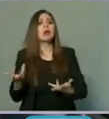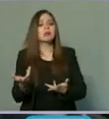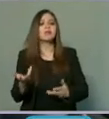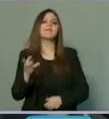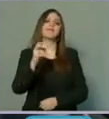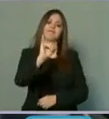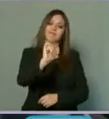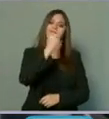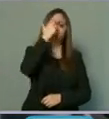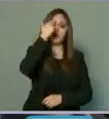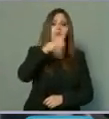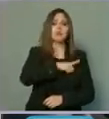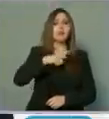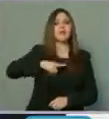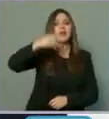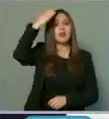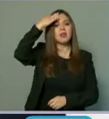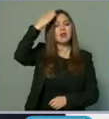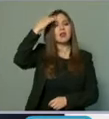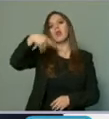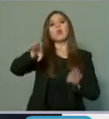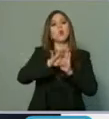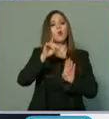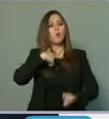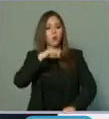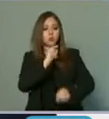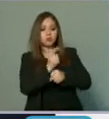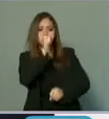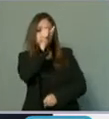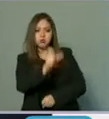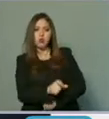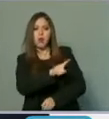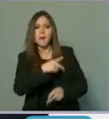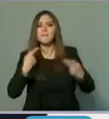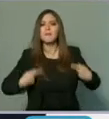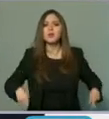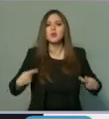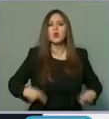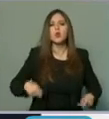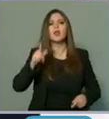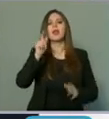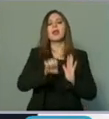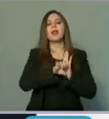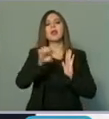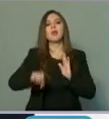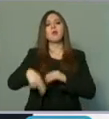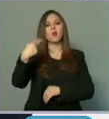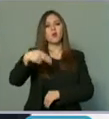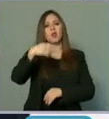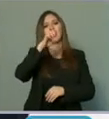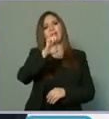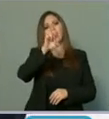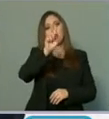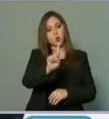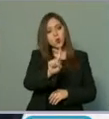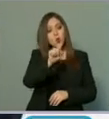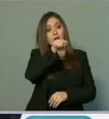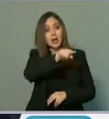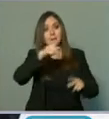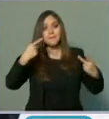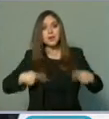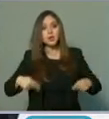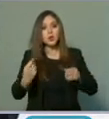situacional y eso es identificar en dónde está la persona. Entra primero en un estilo E1, en donde la gente que está entrando tiene